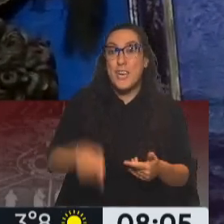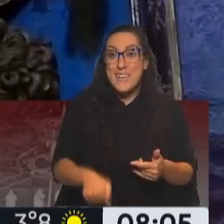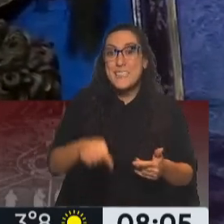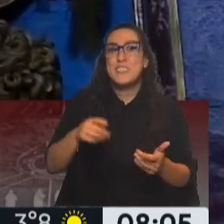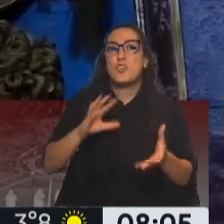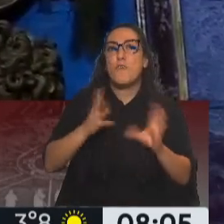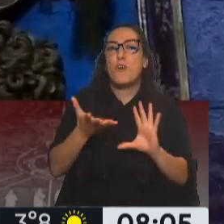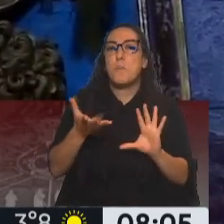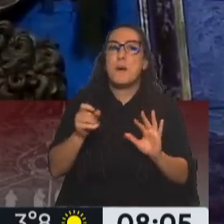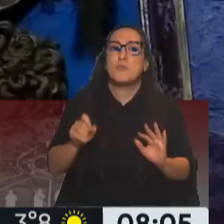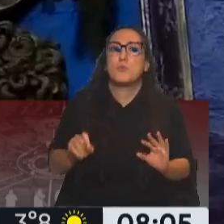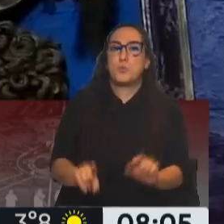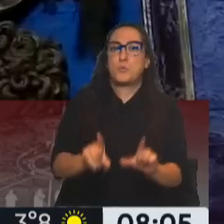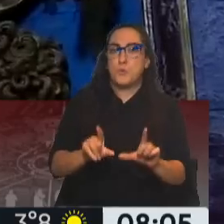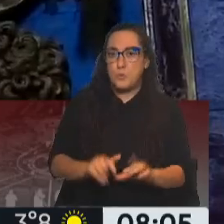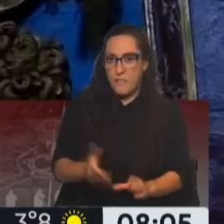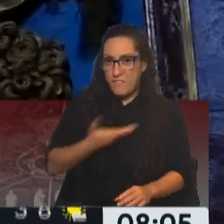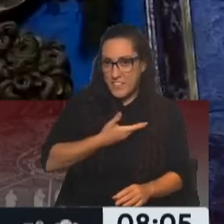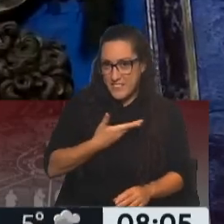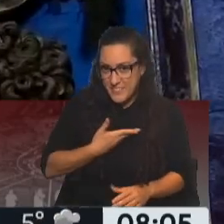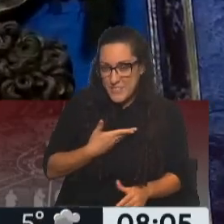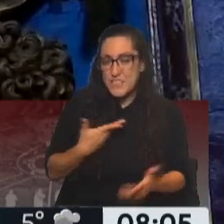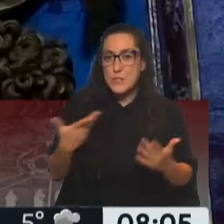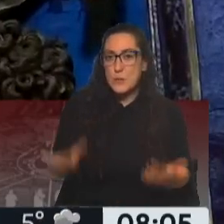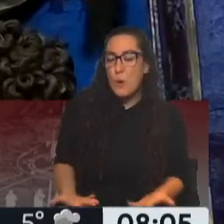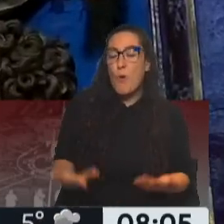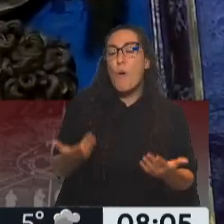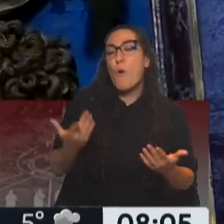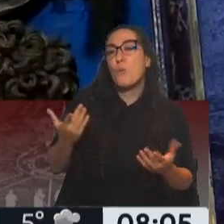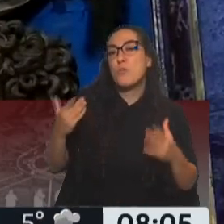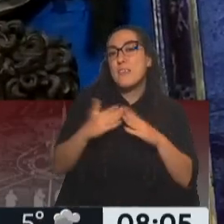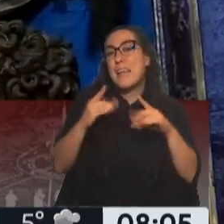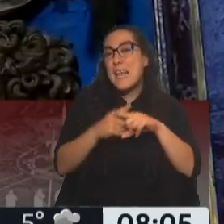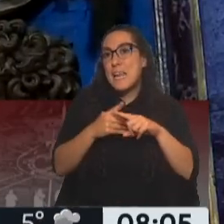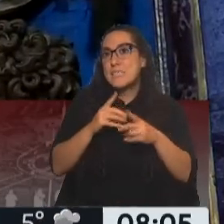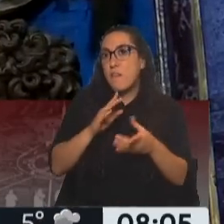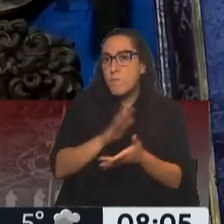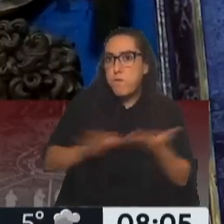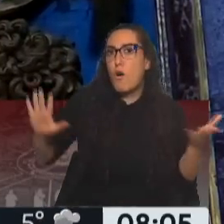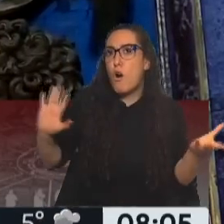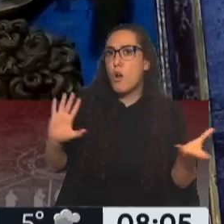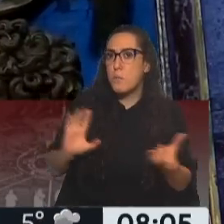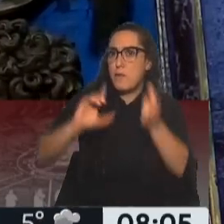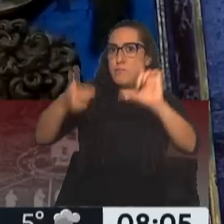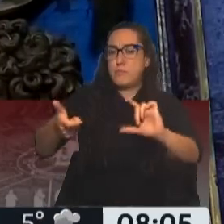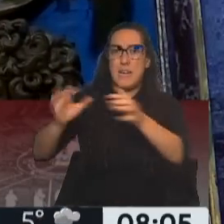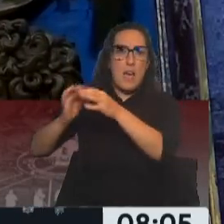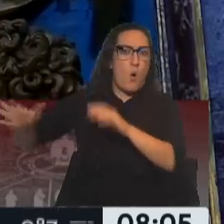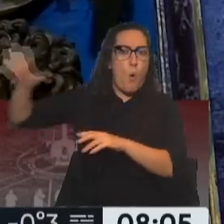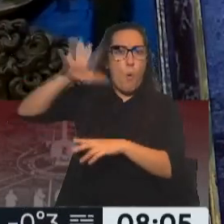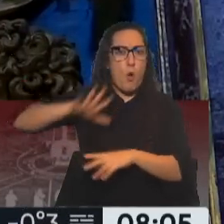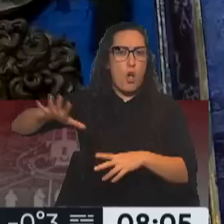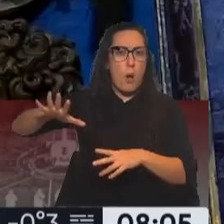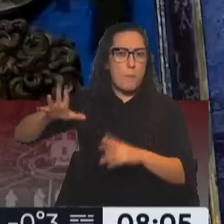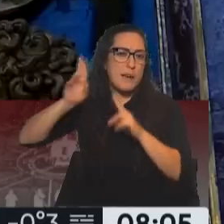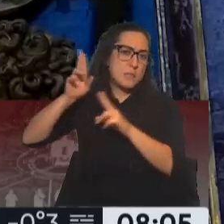pontificado de Francisco. Entonces, y esto le ha dado una agilidad nueva a la Iglesia, que de pronto la pesada Europa, con el respeto